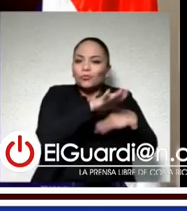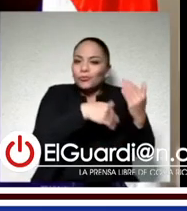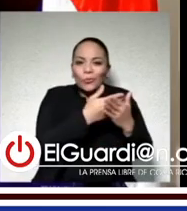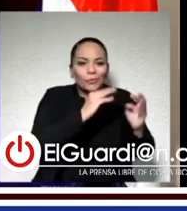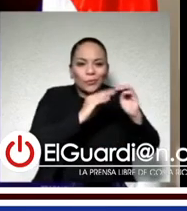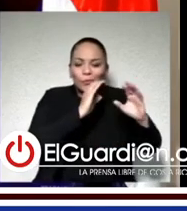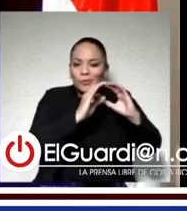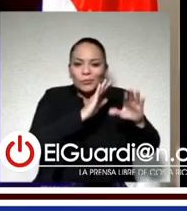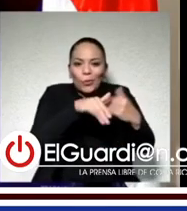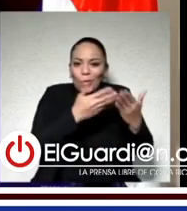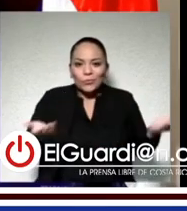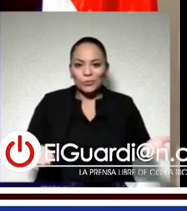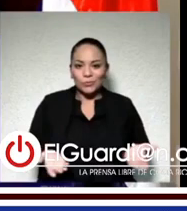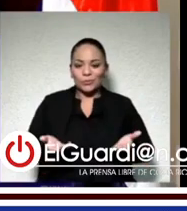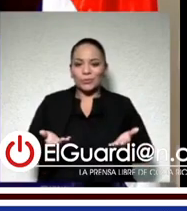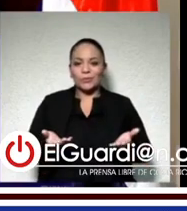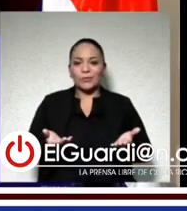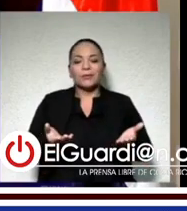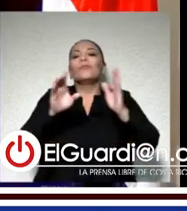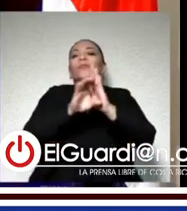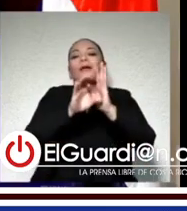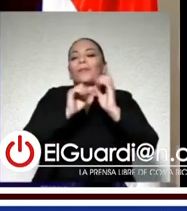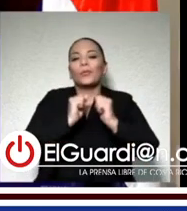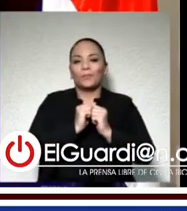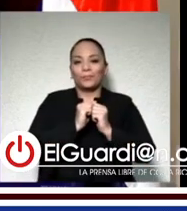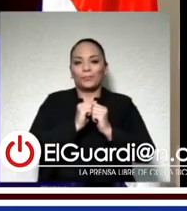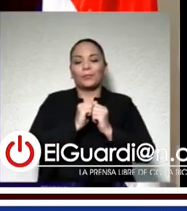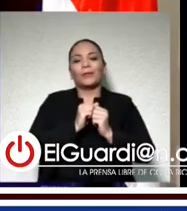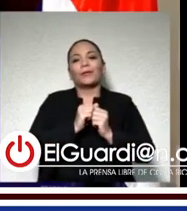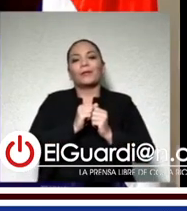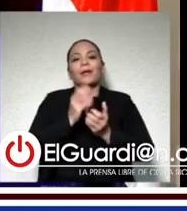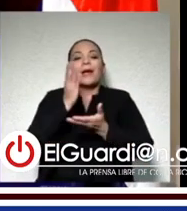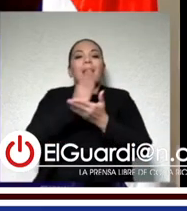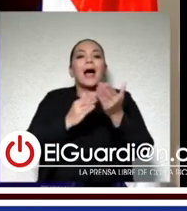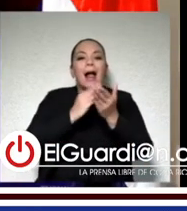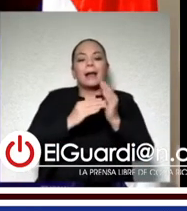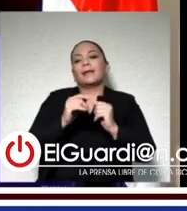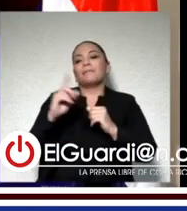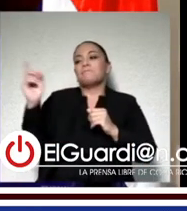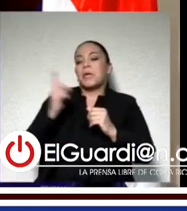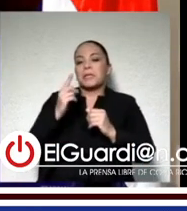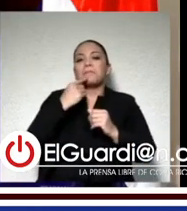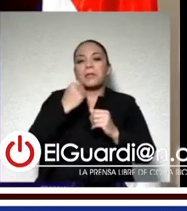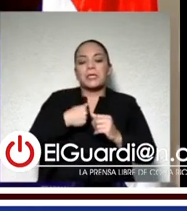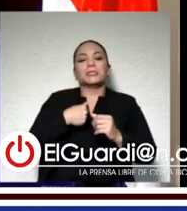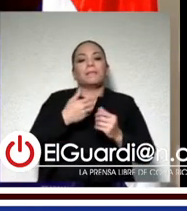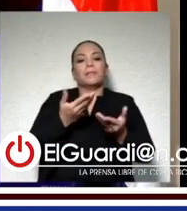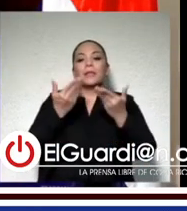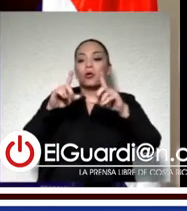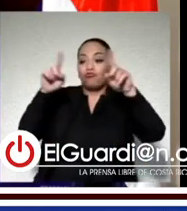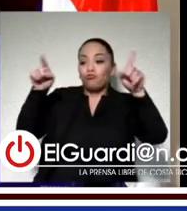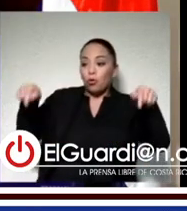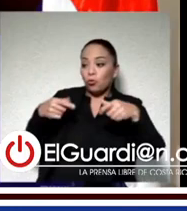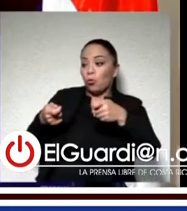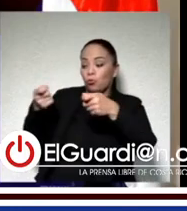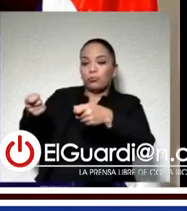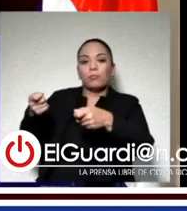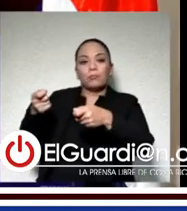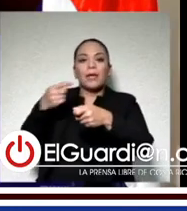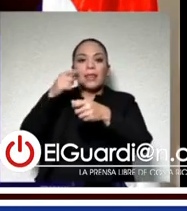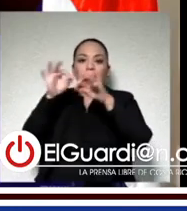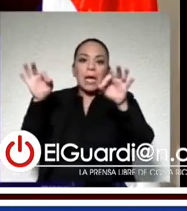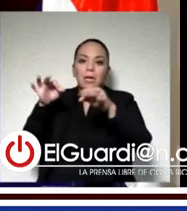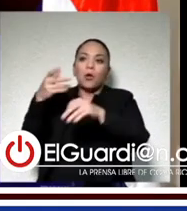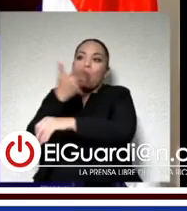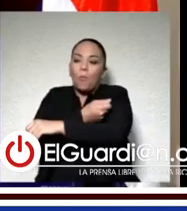medios. Si aquí viene alguien y dice, deme un rótulo que diga, vacúnese, le conviene, ¿y por qué no? Y perdón